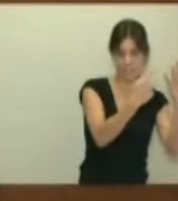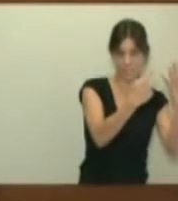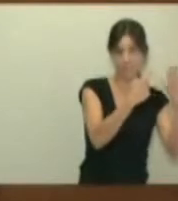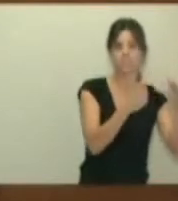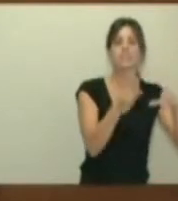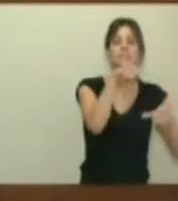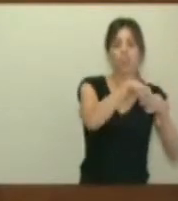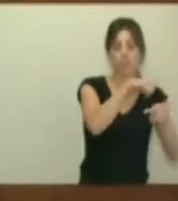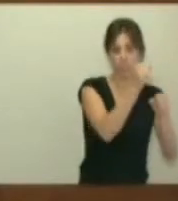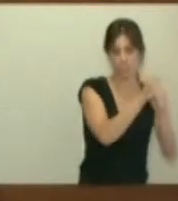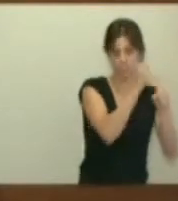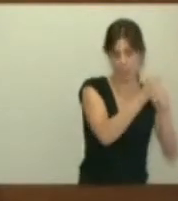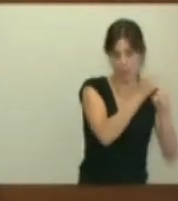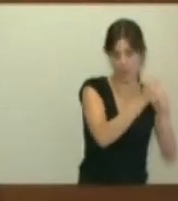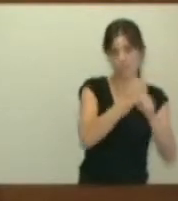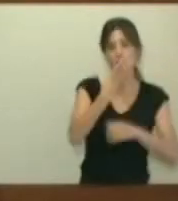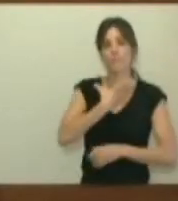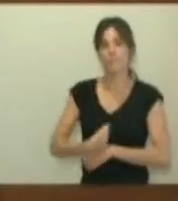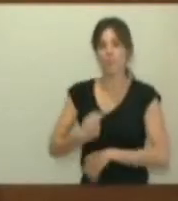Murcia